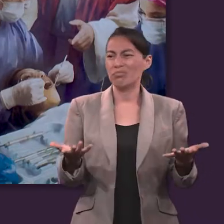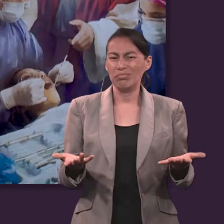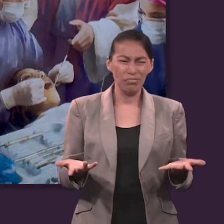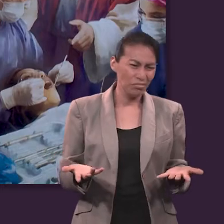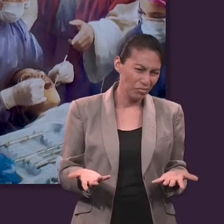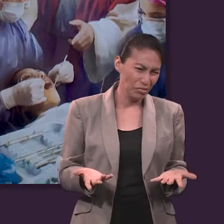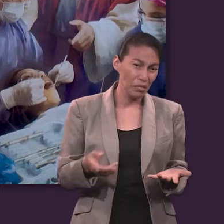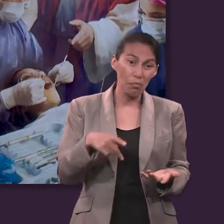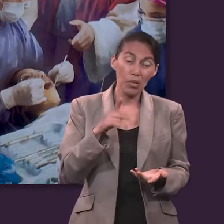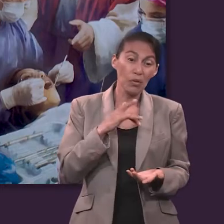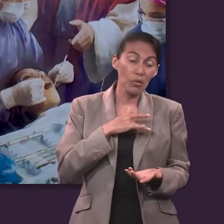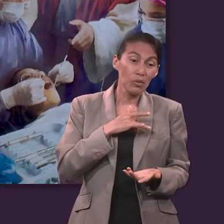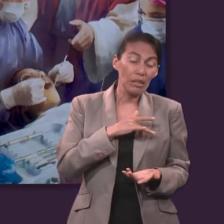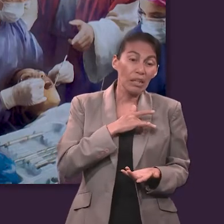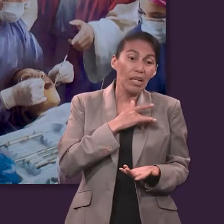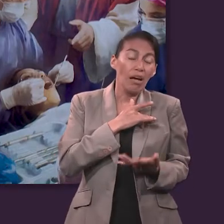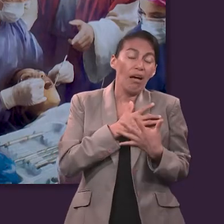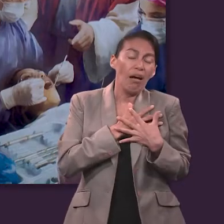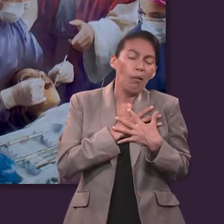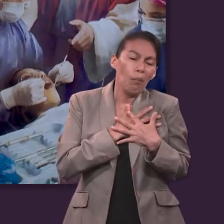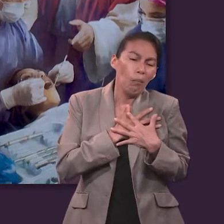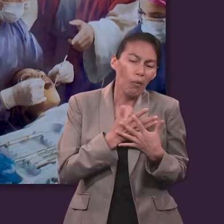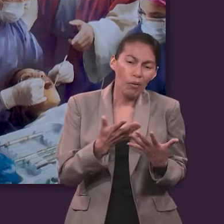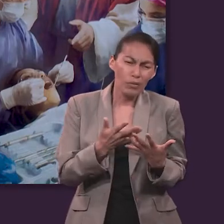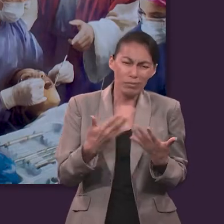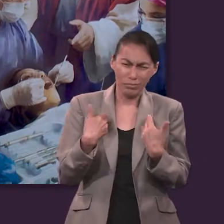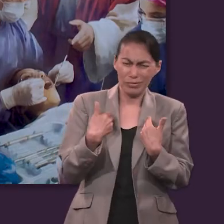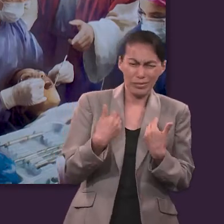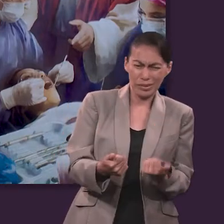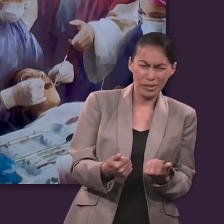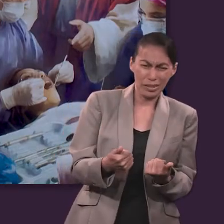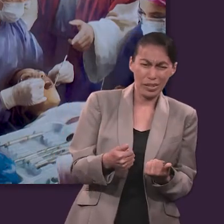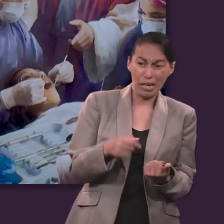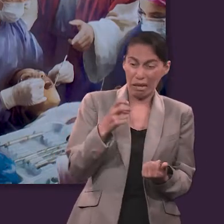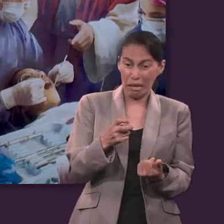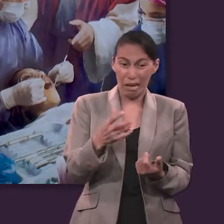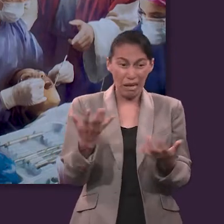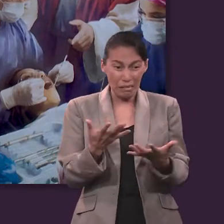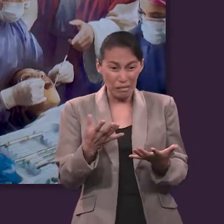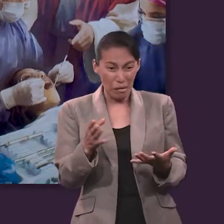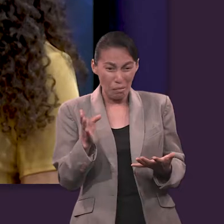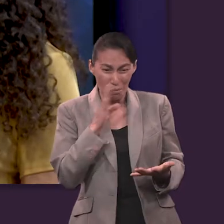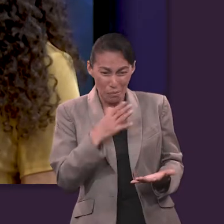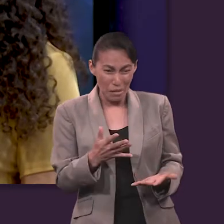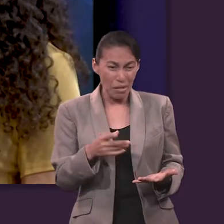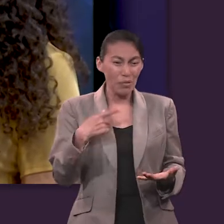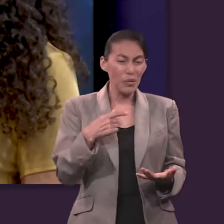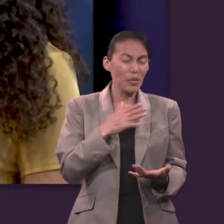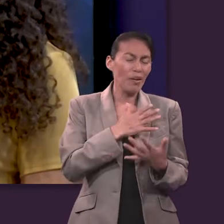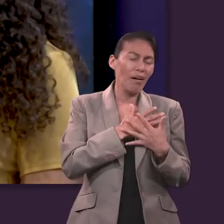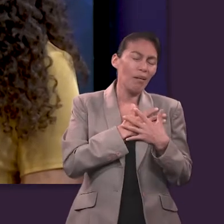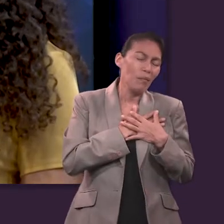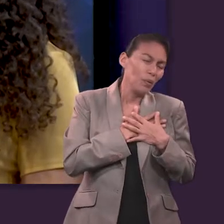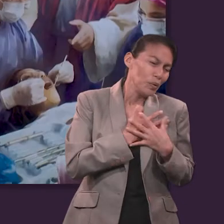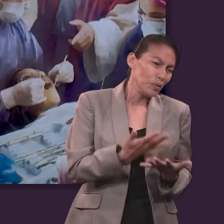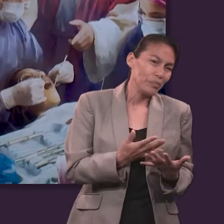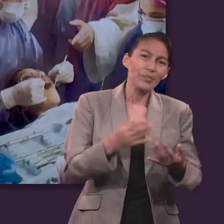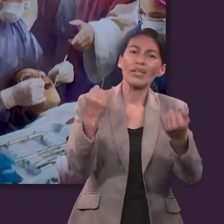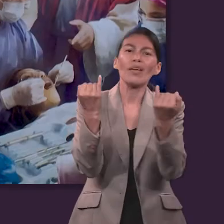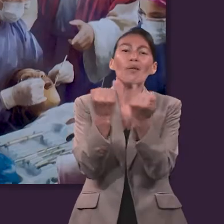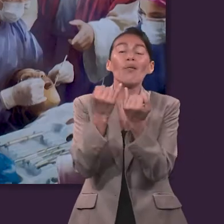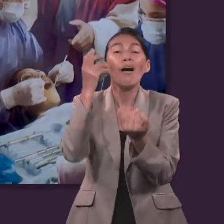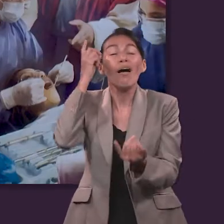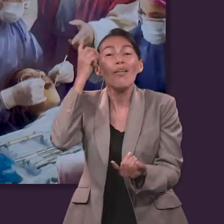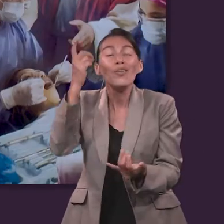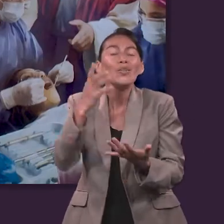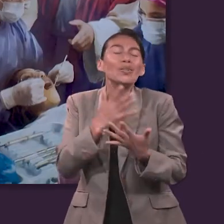corazón nació un amor hacia ella que no me lo podía explicar por qué. Entonces, ¿cuánto más